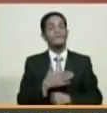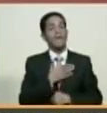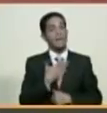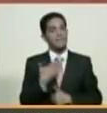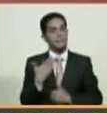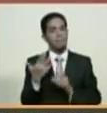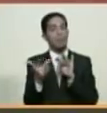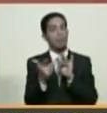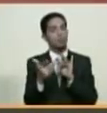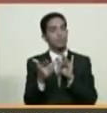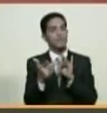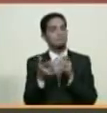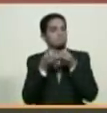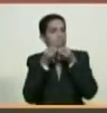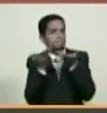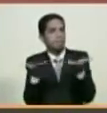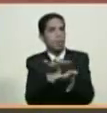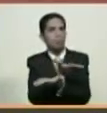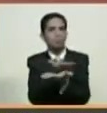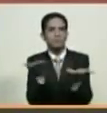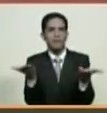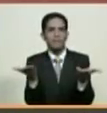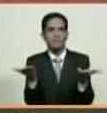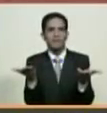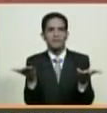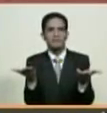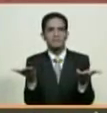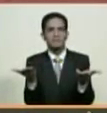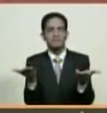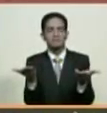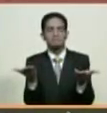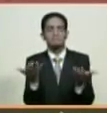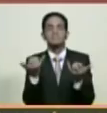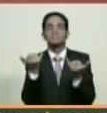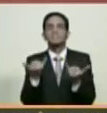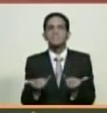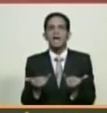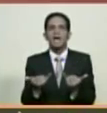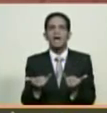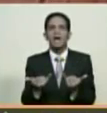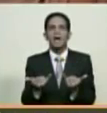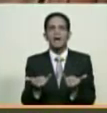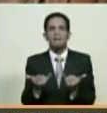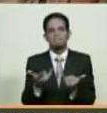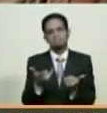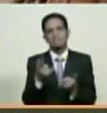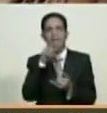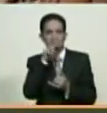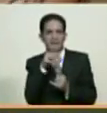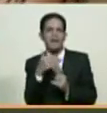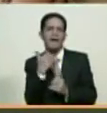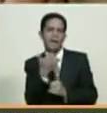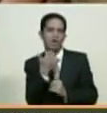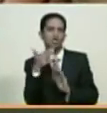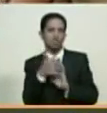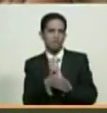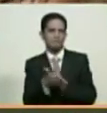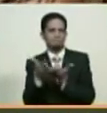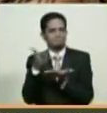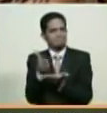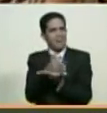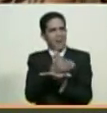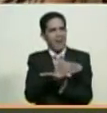ustedes en lo que se ha convertido ya en una cotidianidad en el marco del plan de recuperación económica, crecimiento